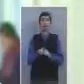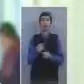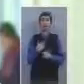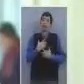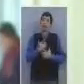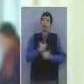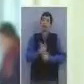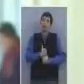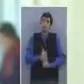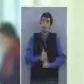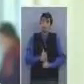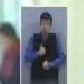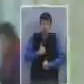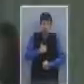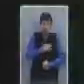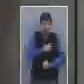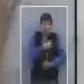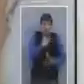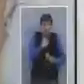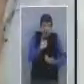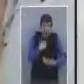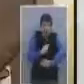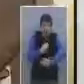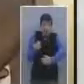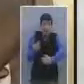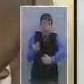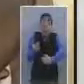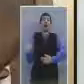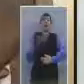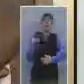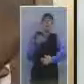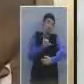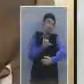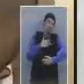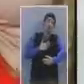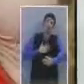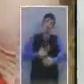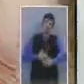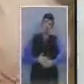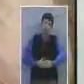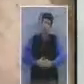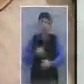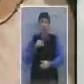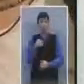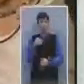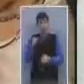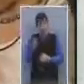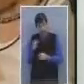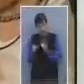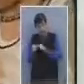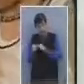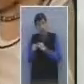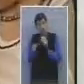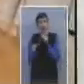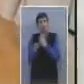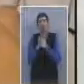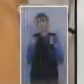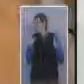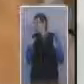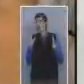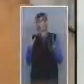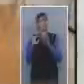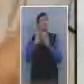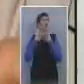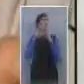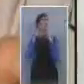hijo, la que uno debería tener. No por nada es considerado el alimento más completo para un recién nacido. Los suplementos no